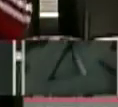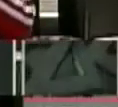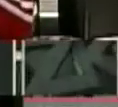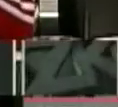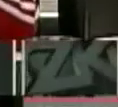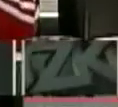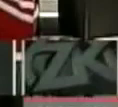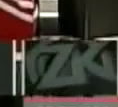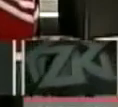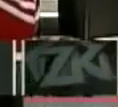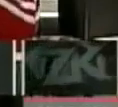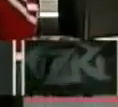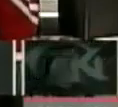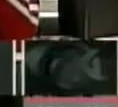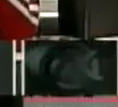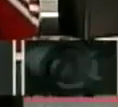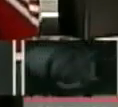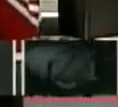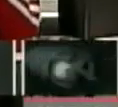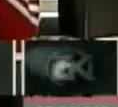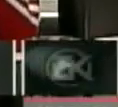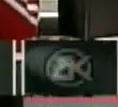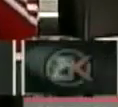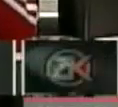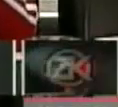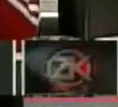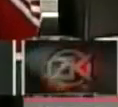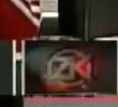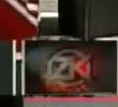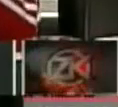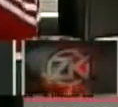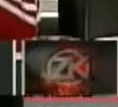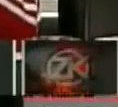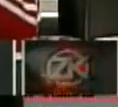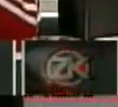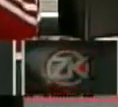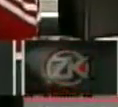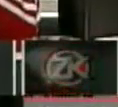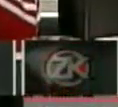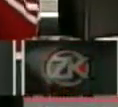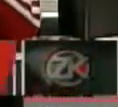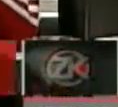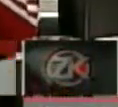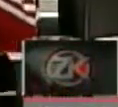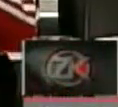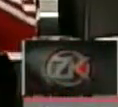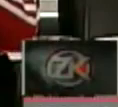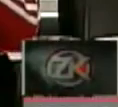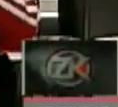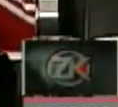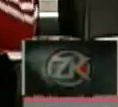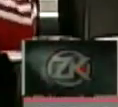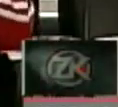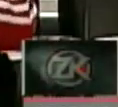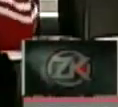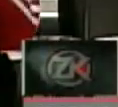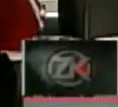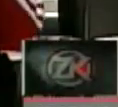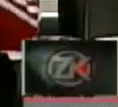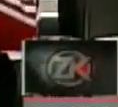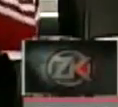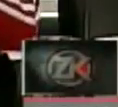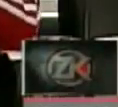generar una especie de orgasmo, y este orgasmo ya se ve reflejado en otras cosas. Estoy hablando en el ámbito